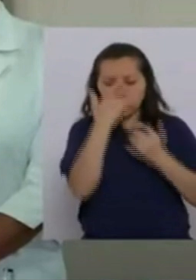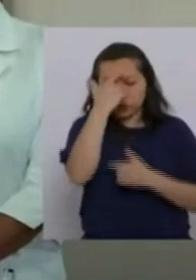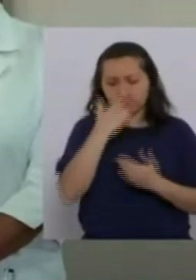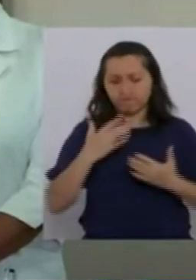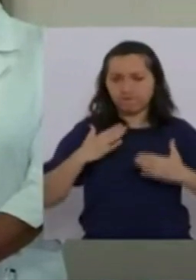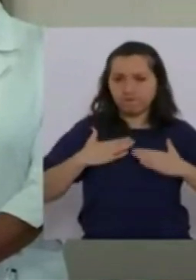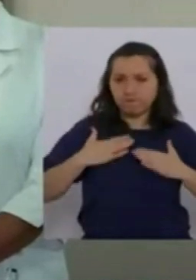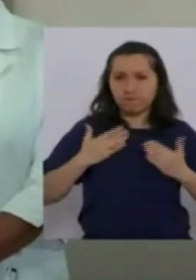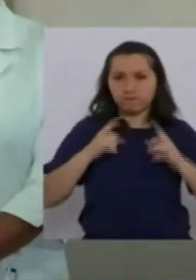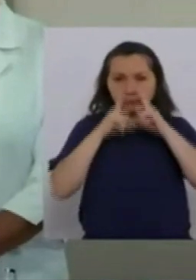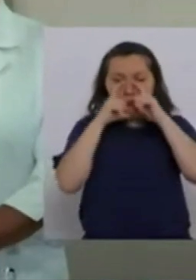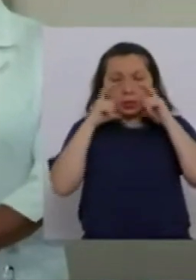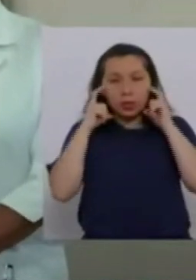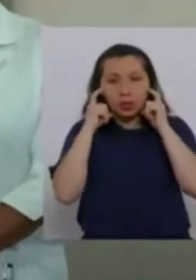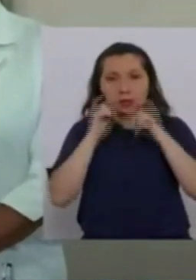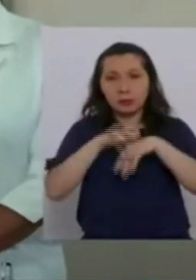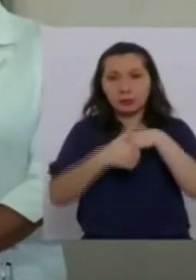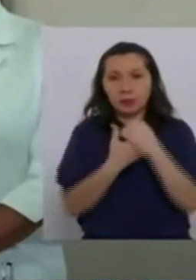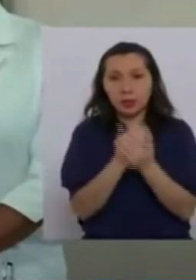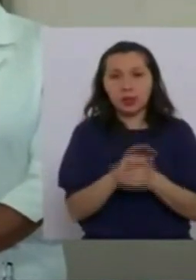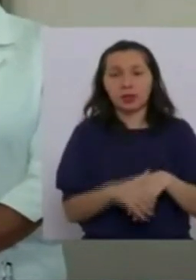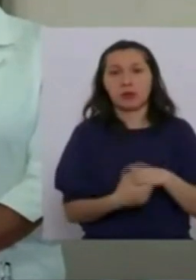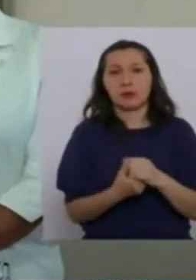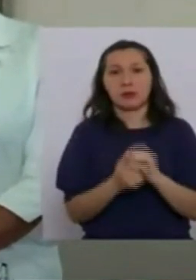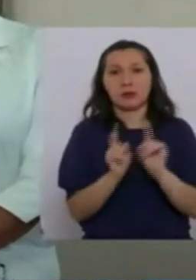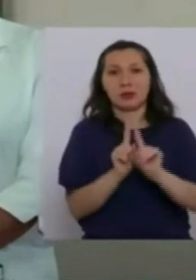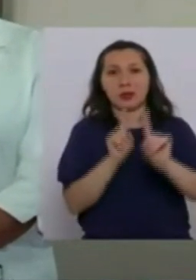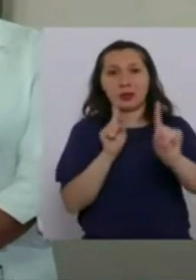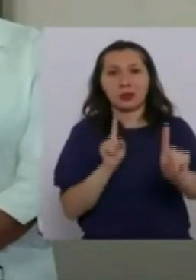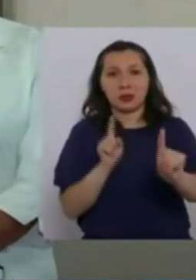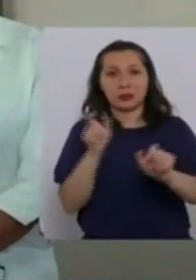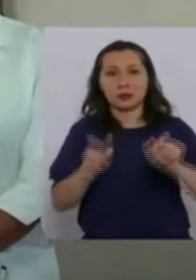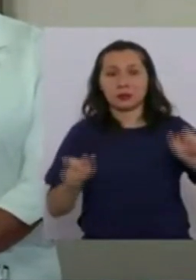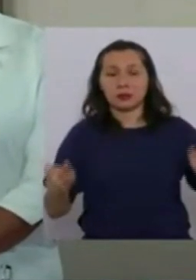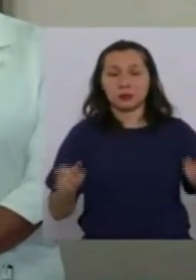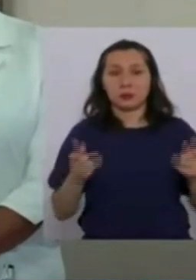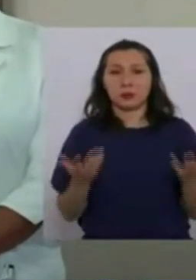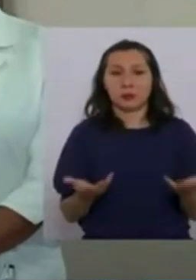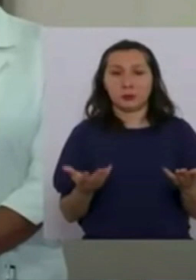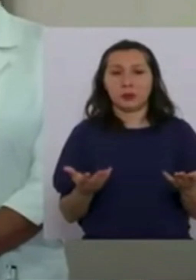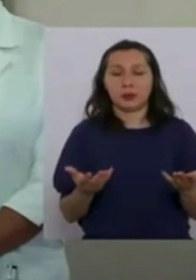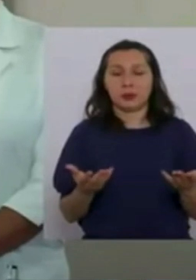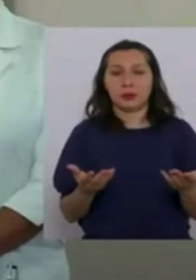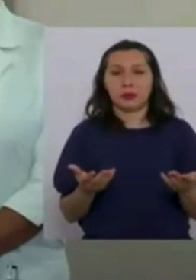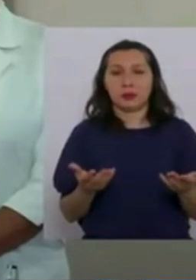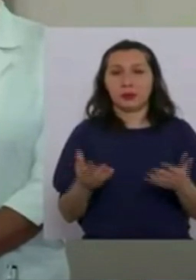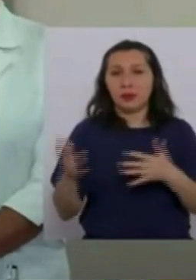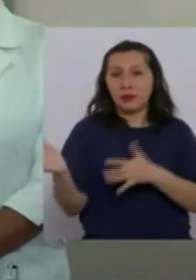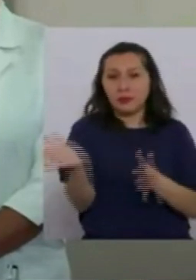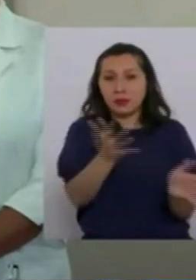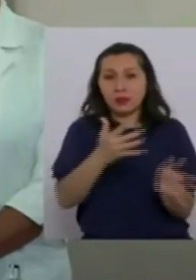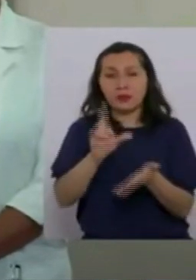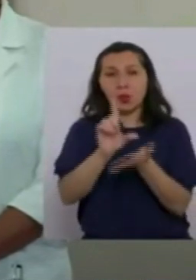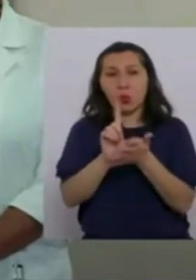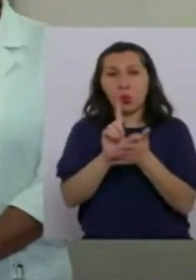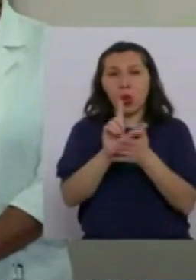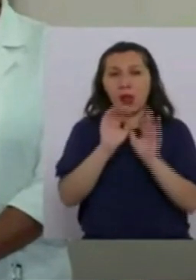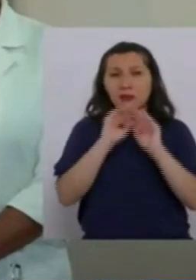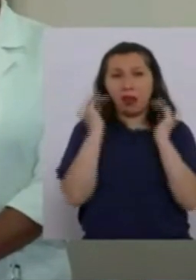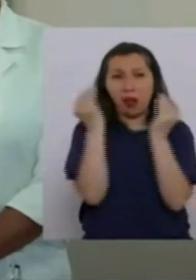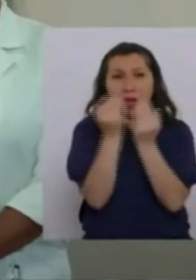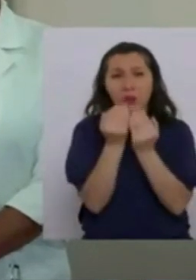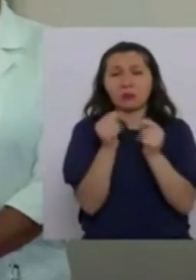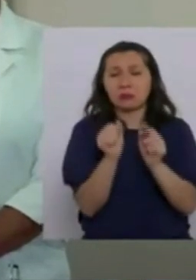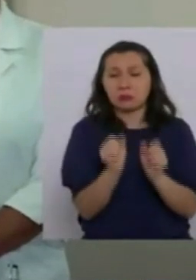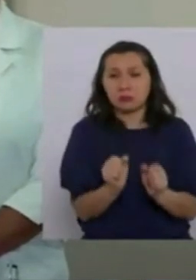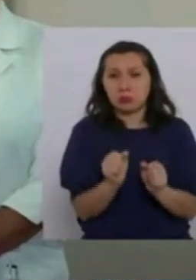manos, distanciamiento social, ventilación de lugares cerrados, vamos a poder enfrentar